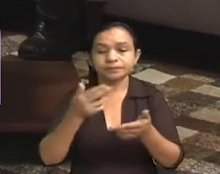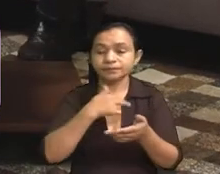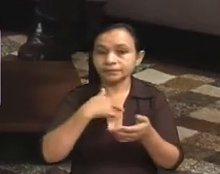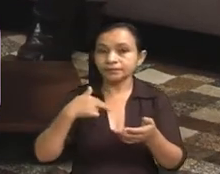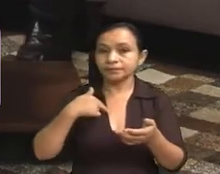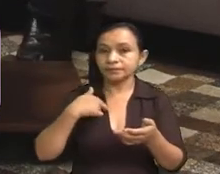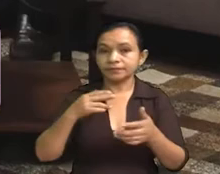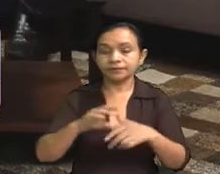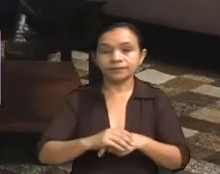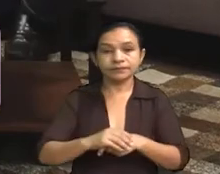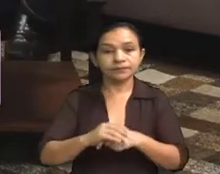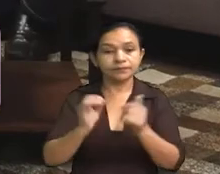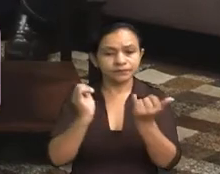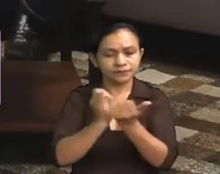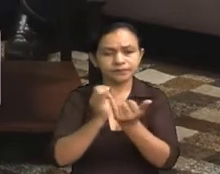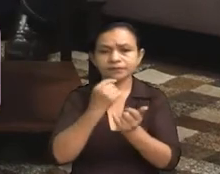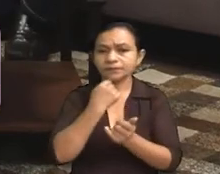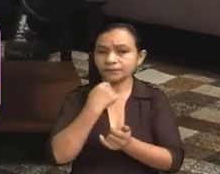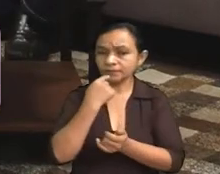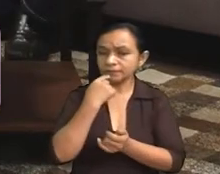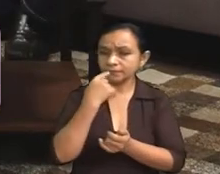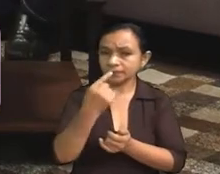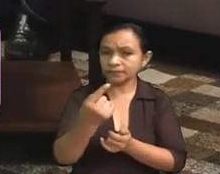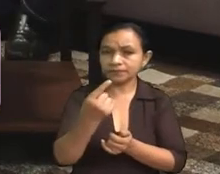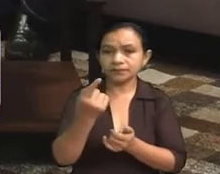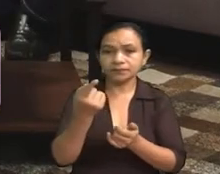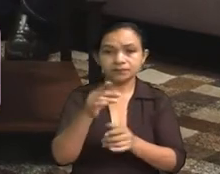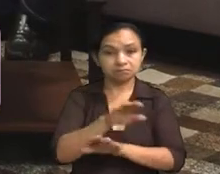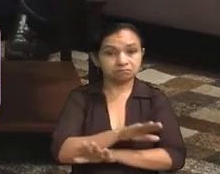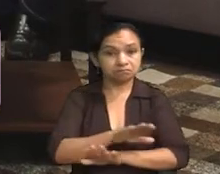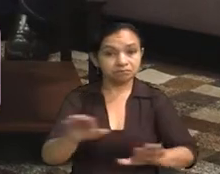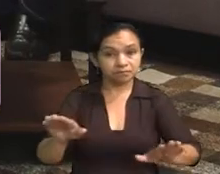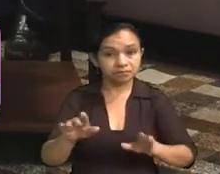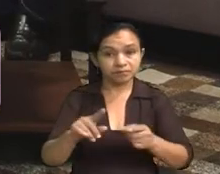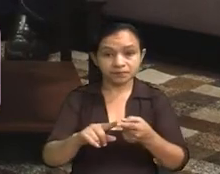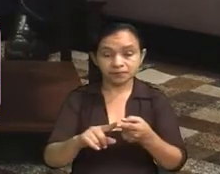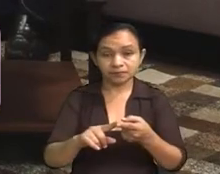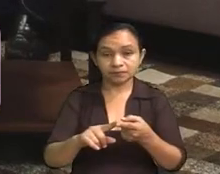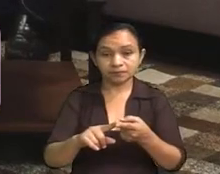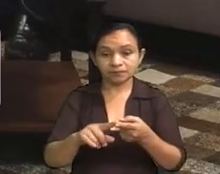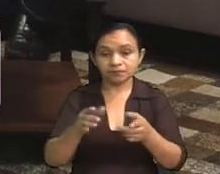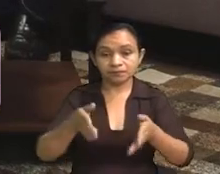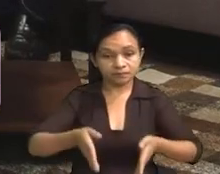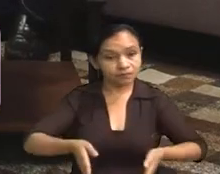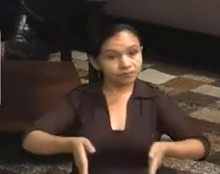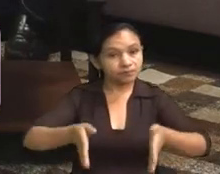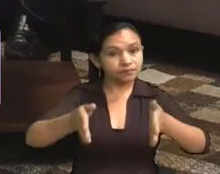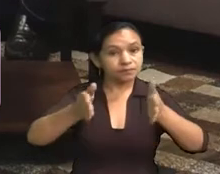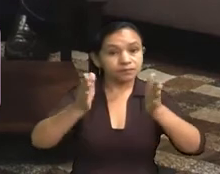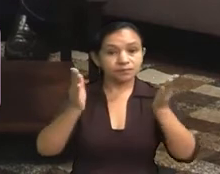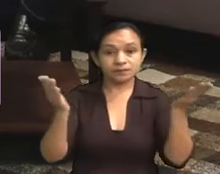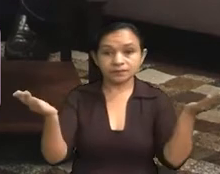construyéndose. Pero además te decía, mira, por favor, terminó la carretera de